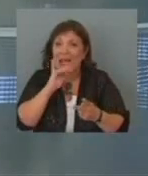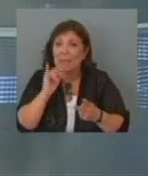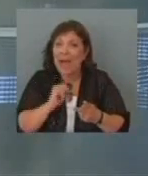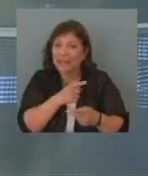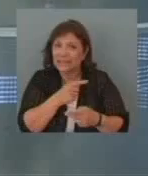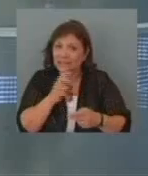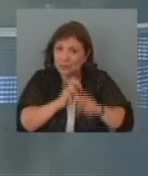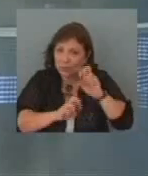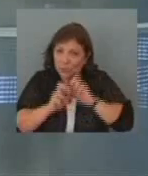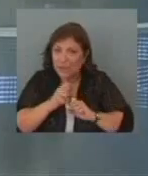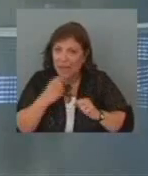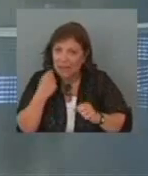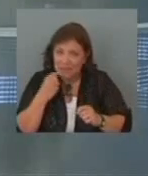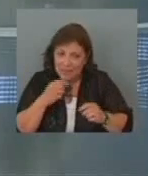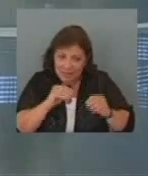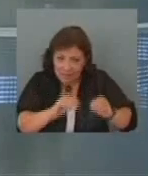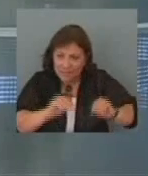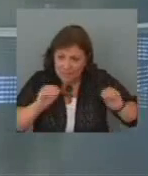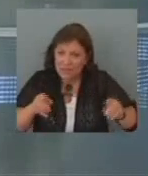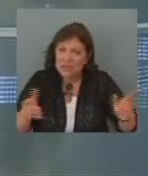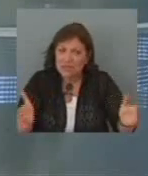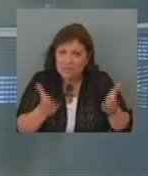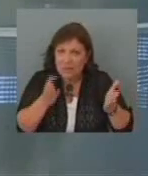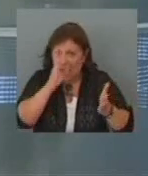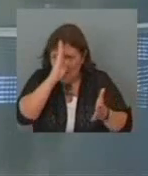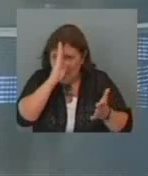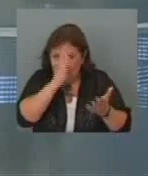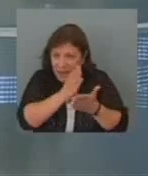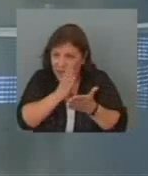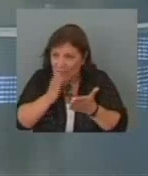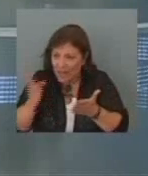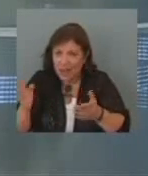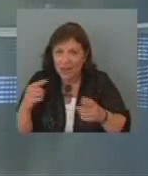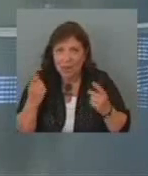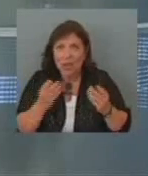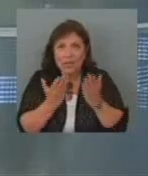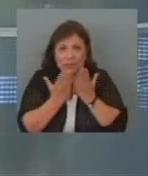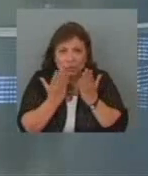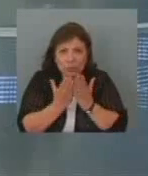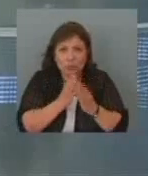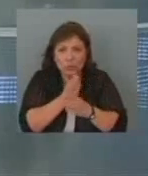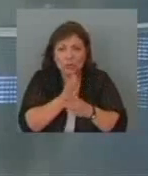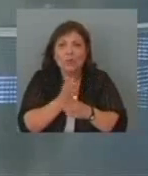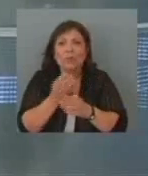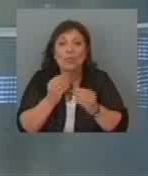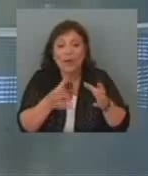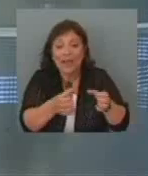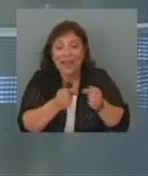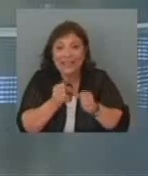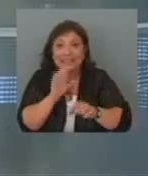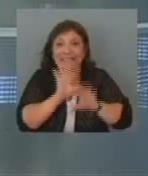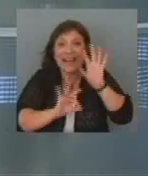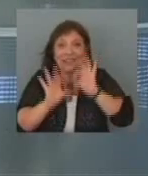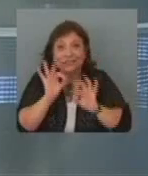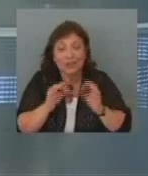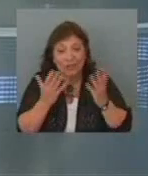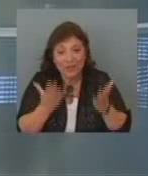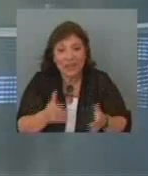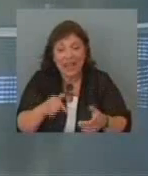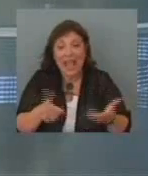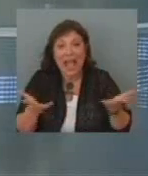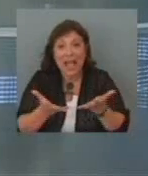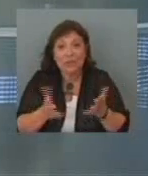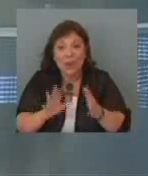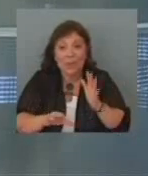Tabárez y que ha inculcado en todos estos pibes, porque lo tomó en el proceso de selección. Momento de actualizar